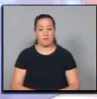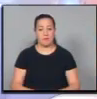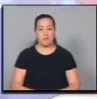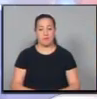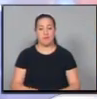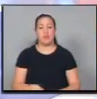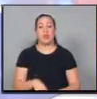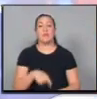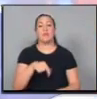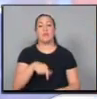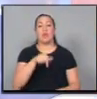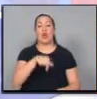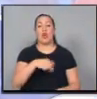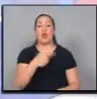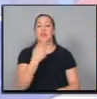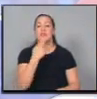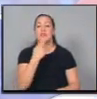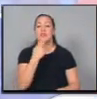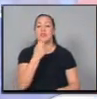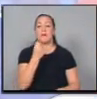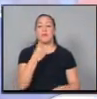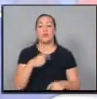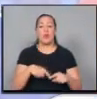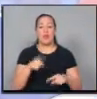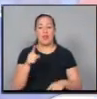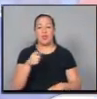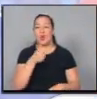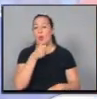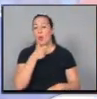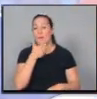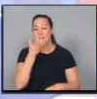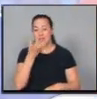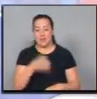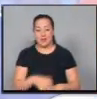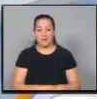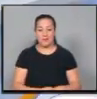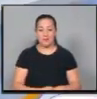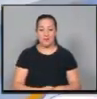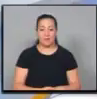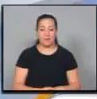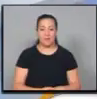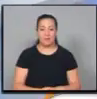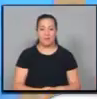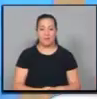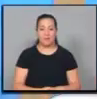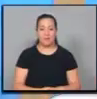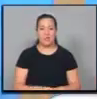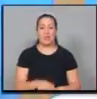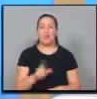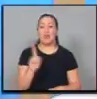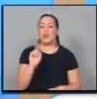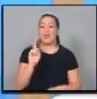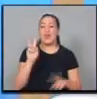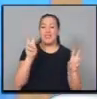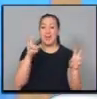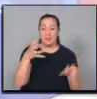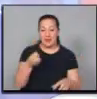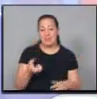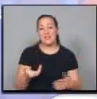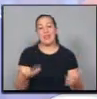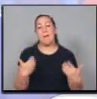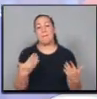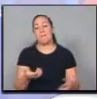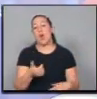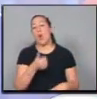11 pesos el litro y aprovechá. Ah, está bien, bueno. Pero si no, no era con los limones el tema. Sí, por eso, para aprovechar